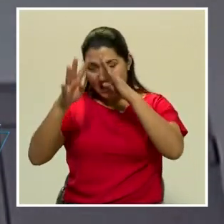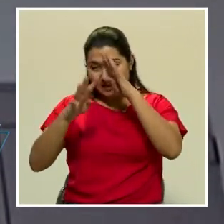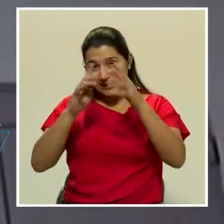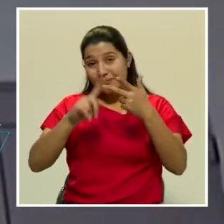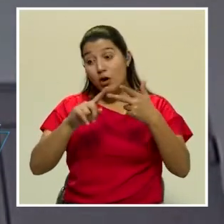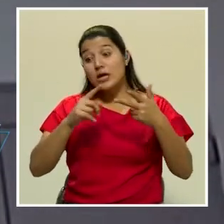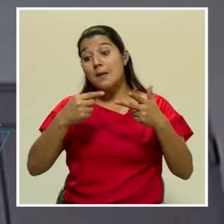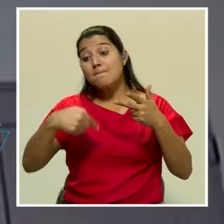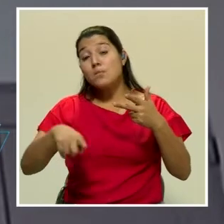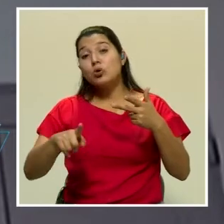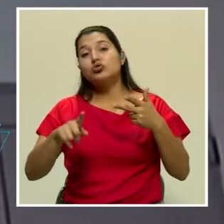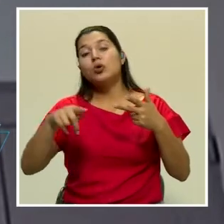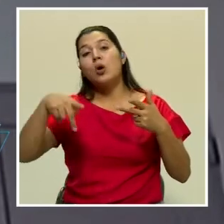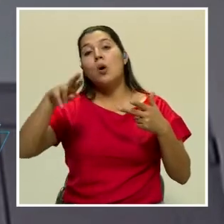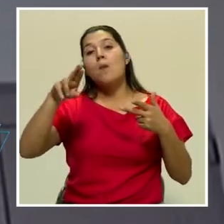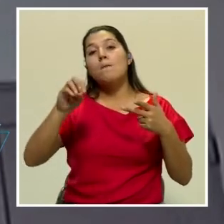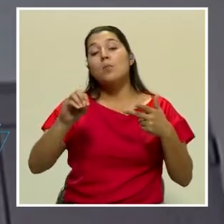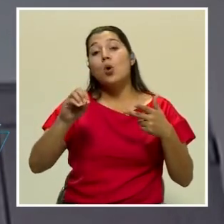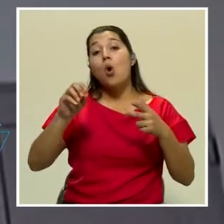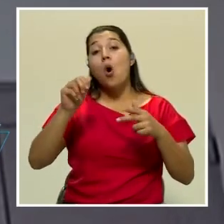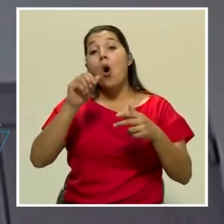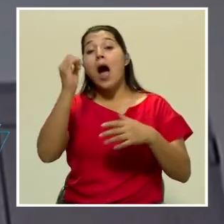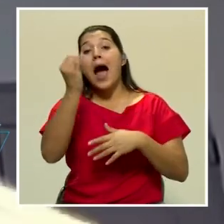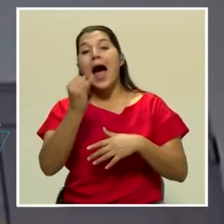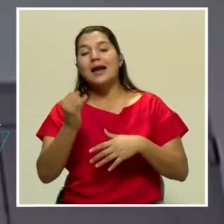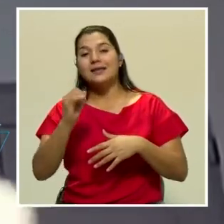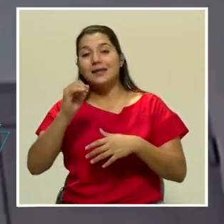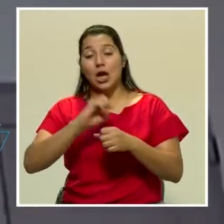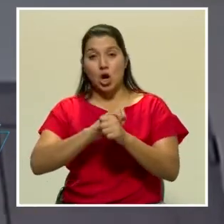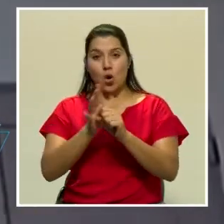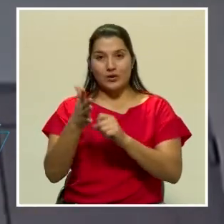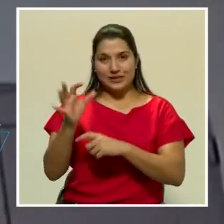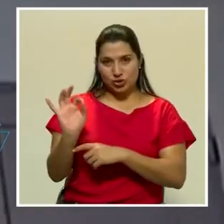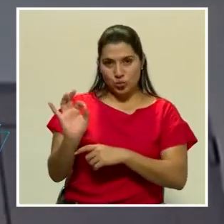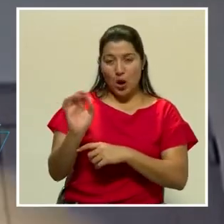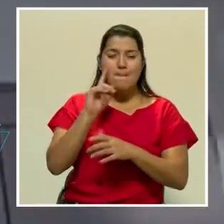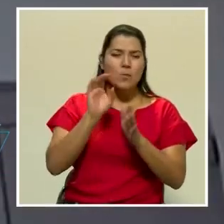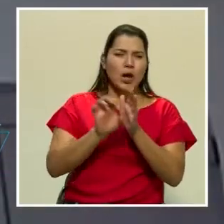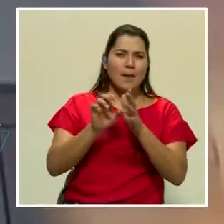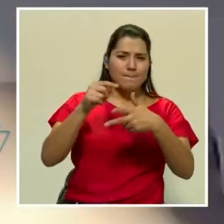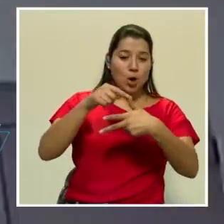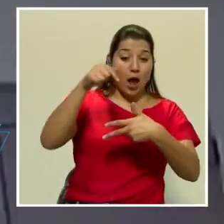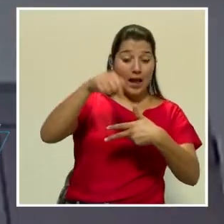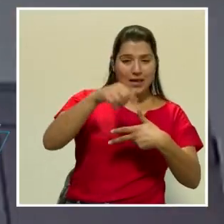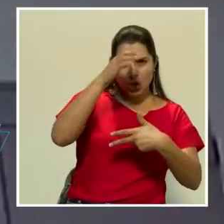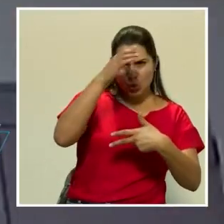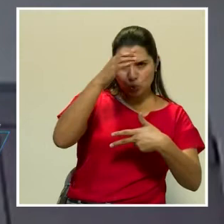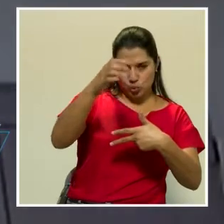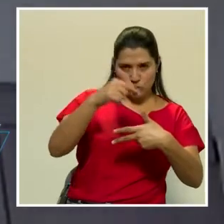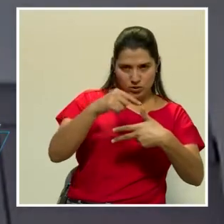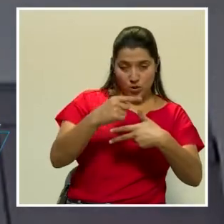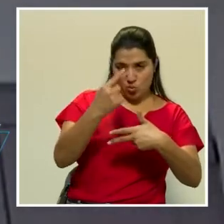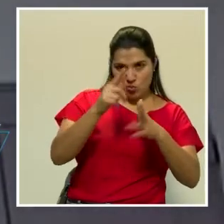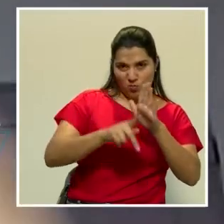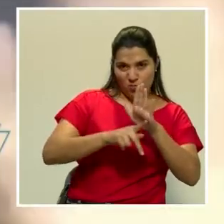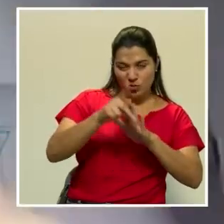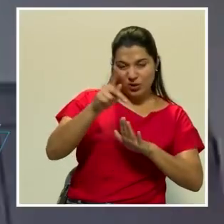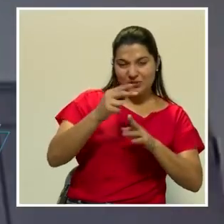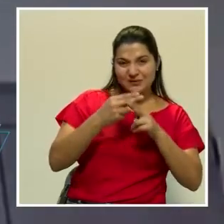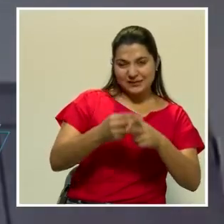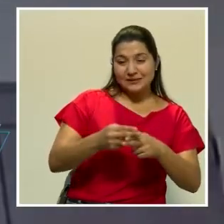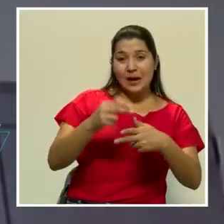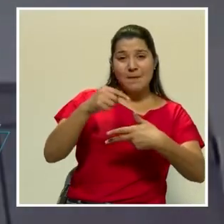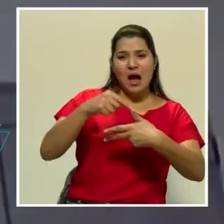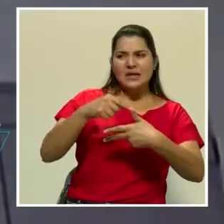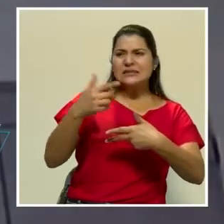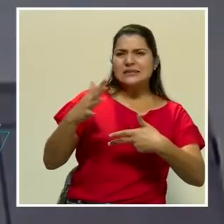es ProArtes COVID-19. Con Aquí Cultura, por ejemplo, ya hemos empezado a recibir, y para becas creativas ya tenemos